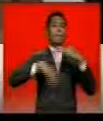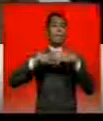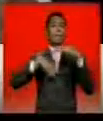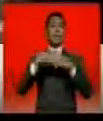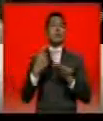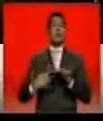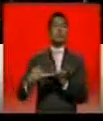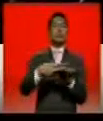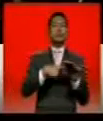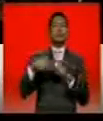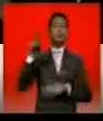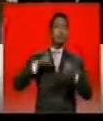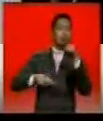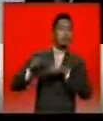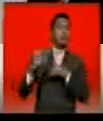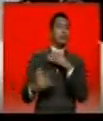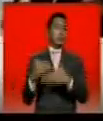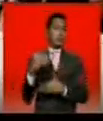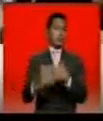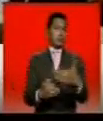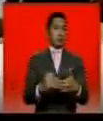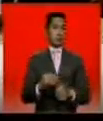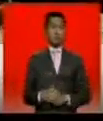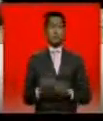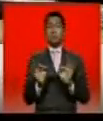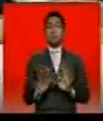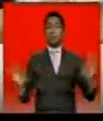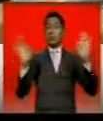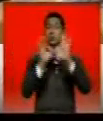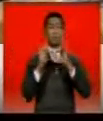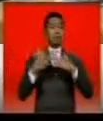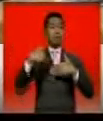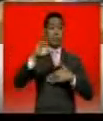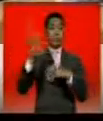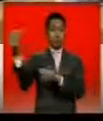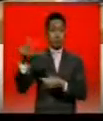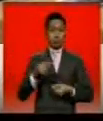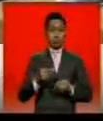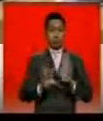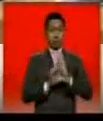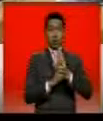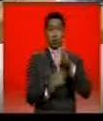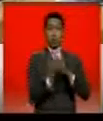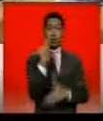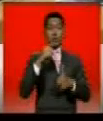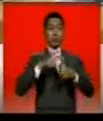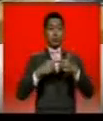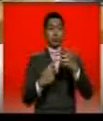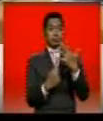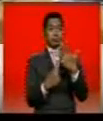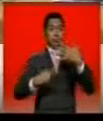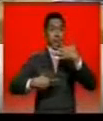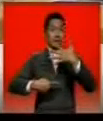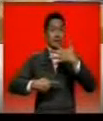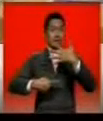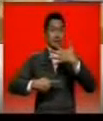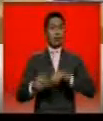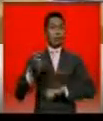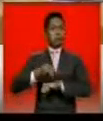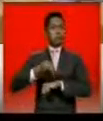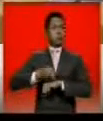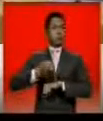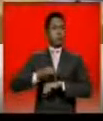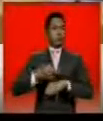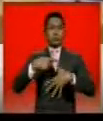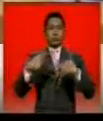trámite. Uno de los principales aspectos que topa el documento, que tiene 6 artículos, una decena de disposiciones